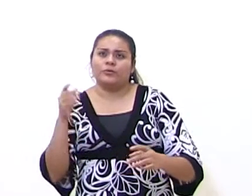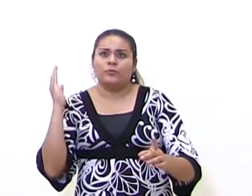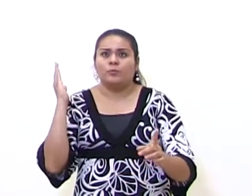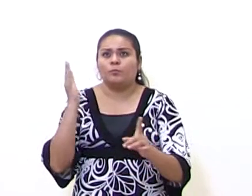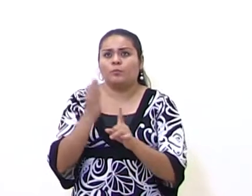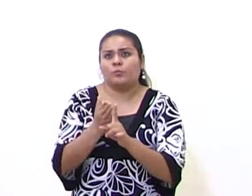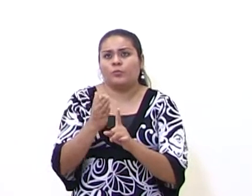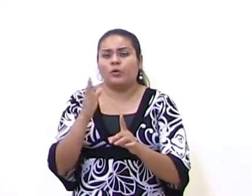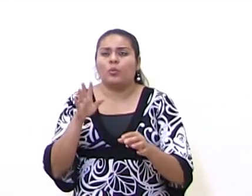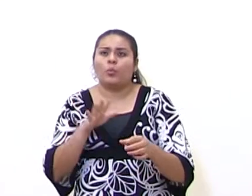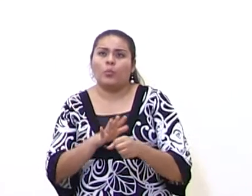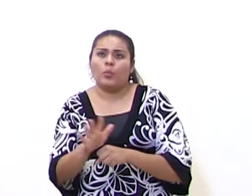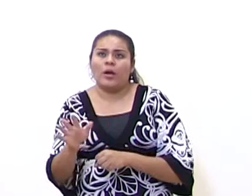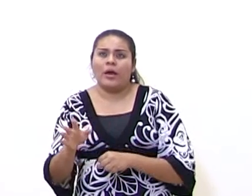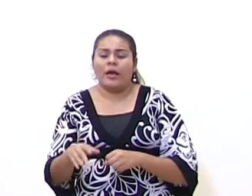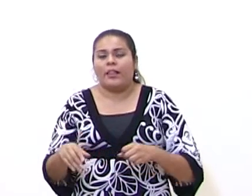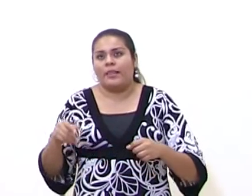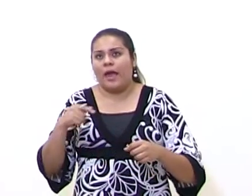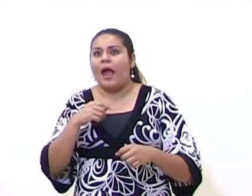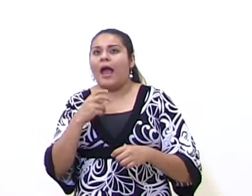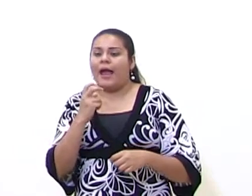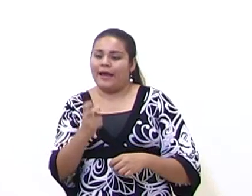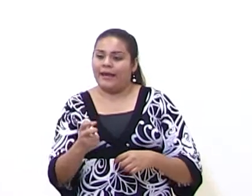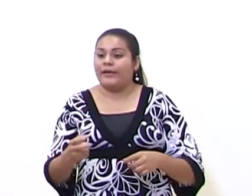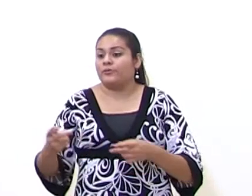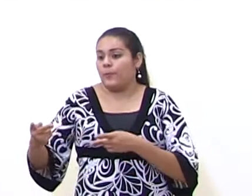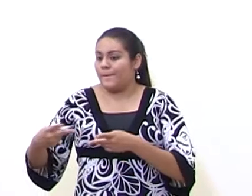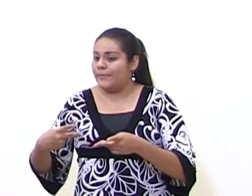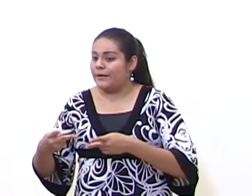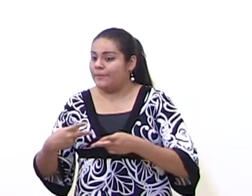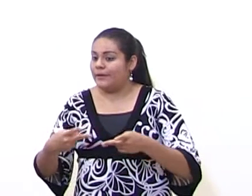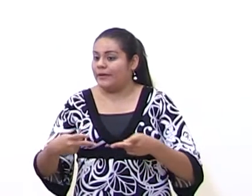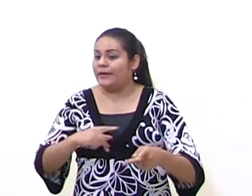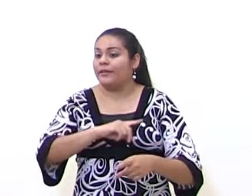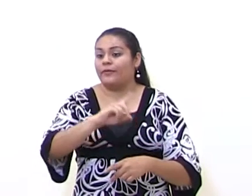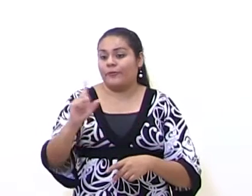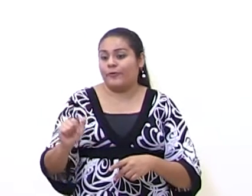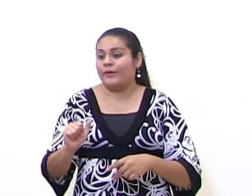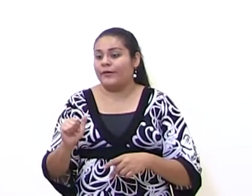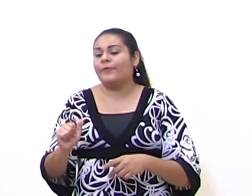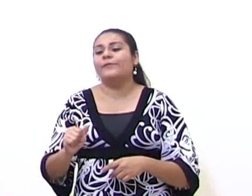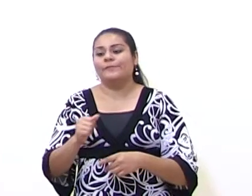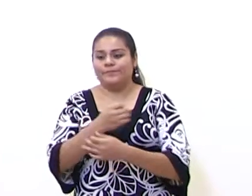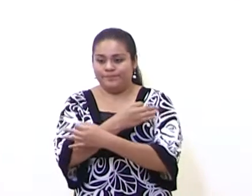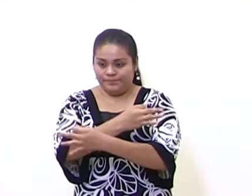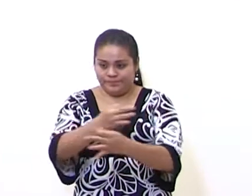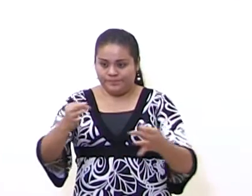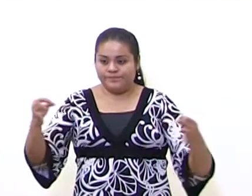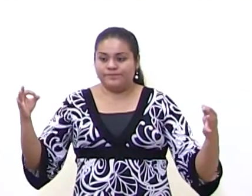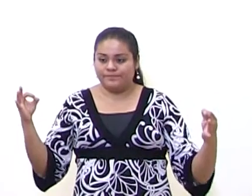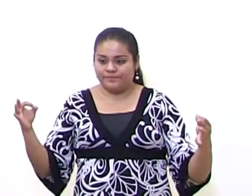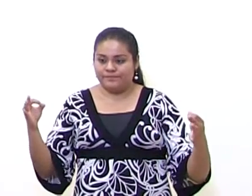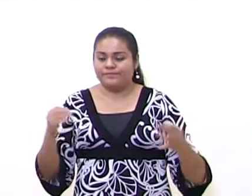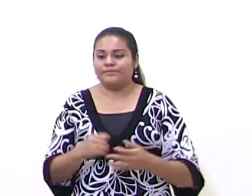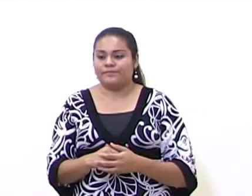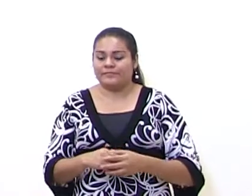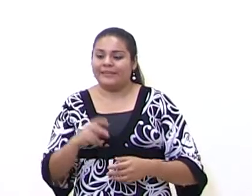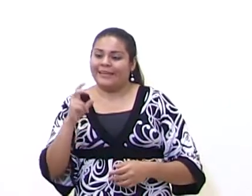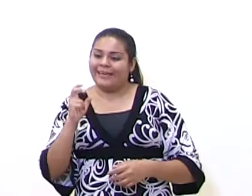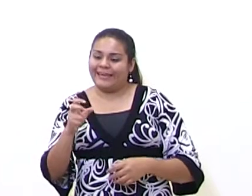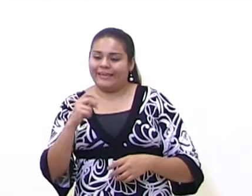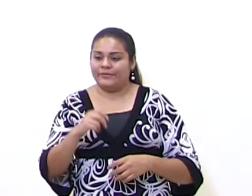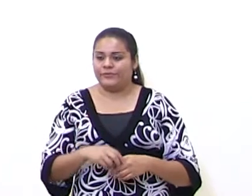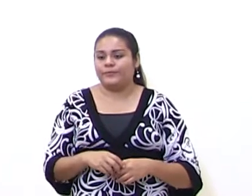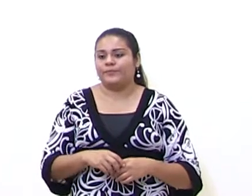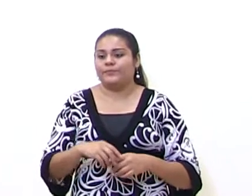plan y estrategia de mercadotecnia, así como los efectos y los resultados que esperan, que al final